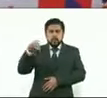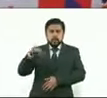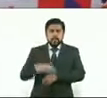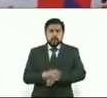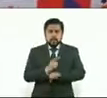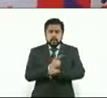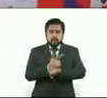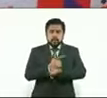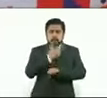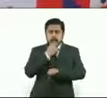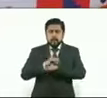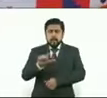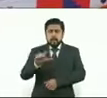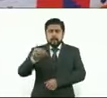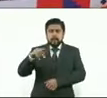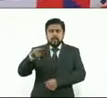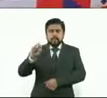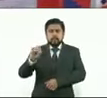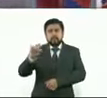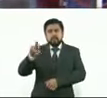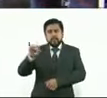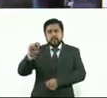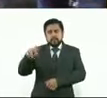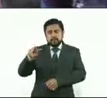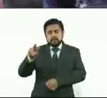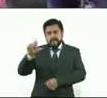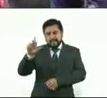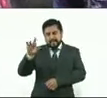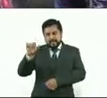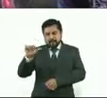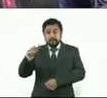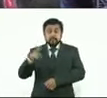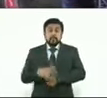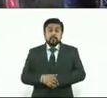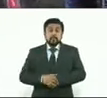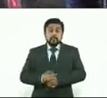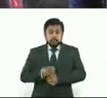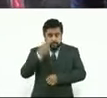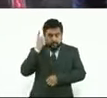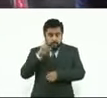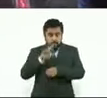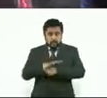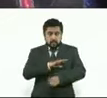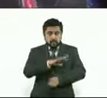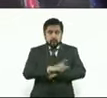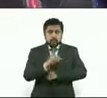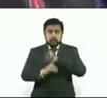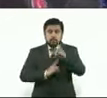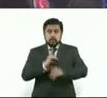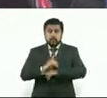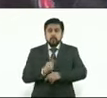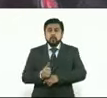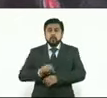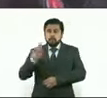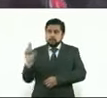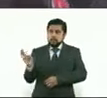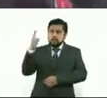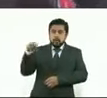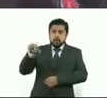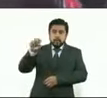licenciado Alejandro Fernández Varela Jiménez, director general del Deporte Universitario de la UNAM.